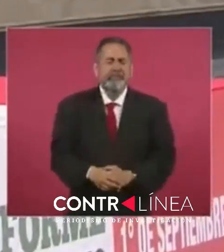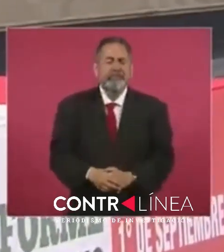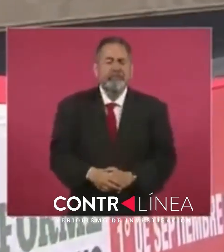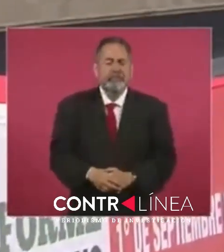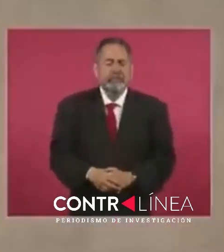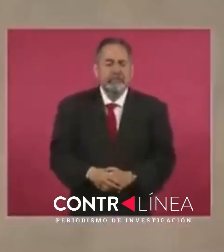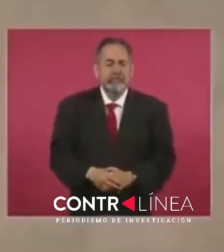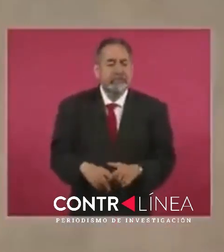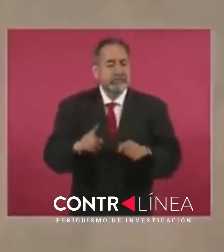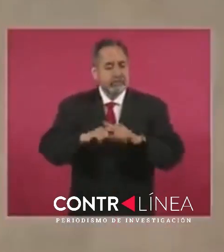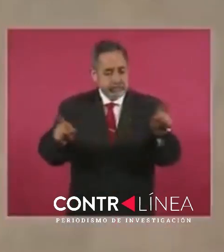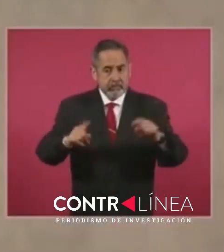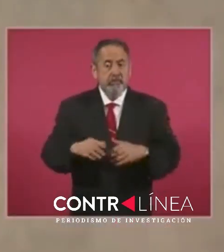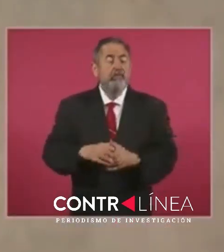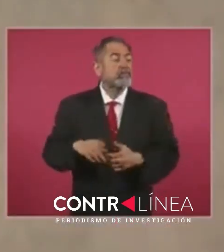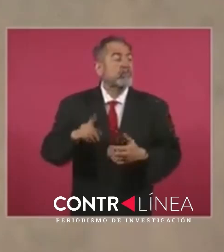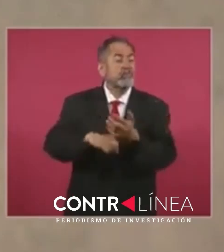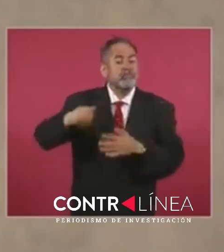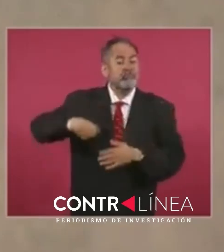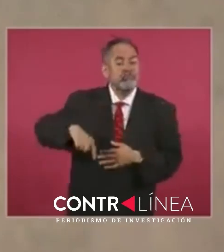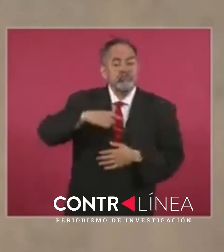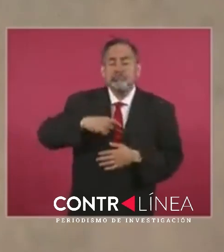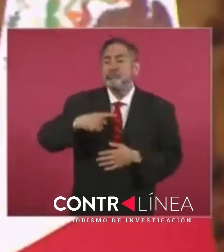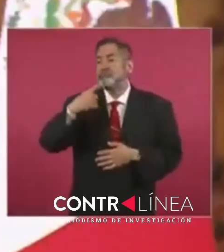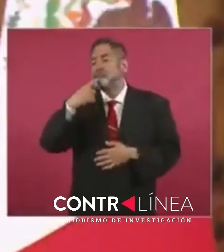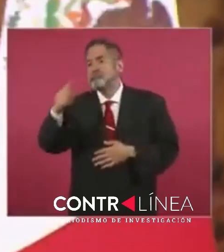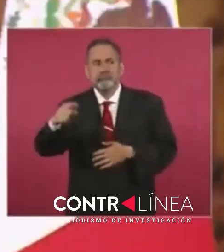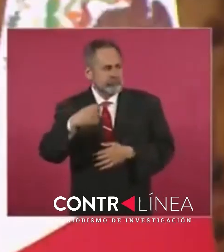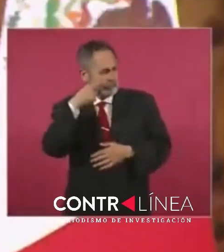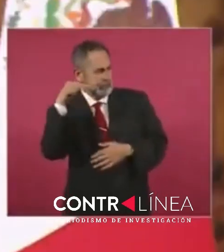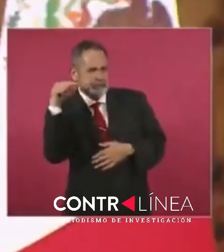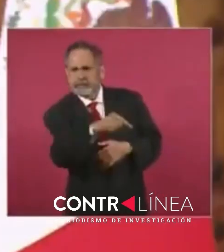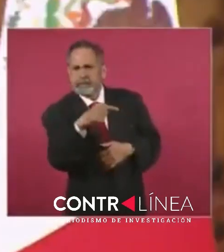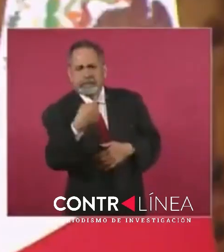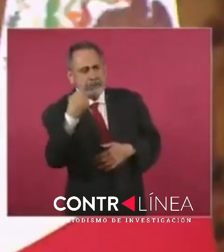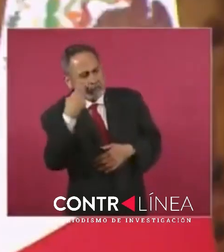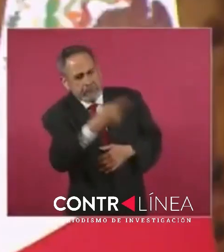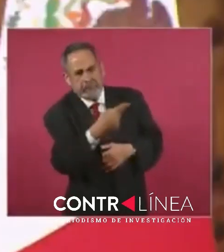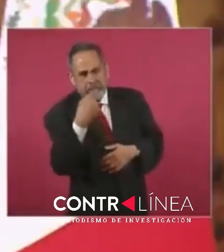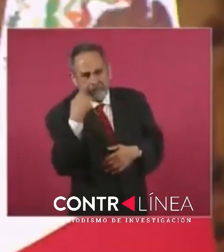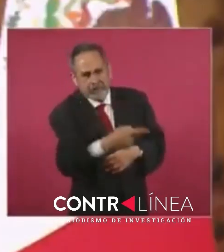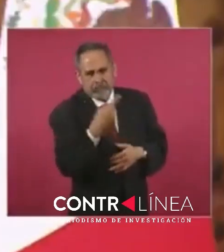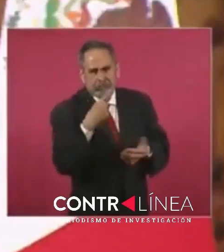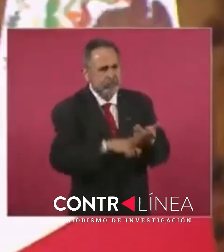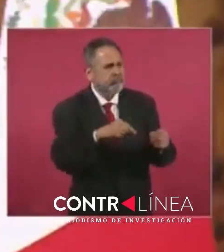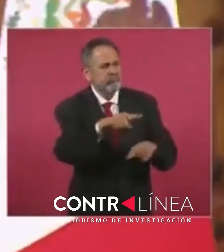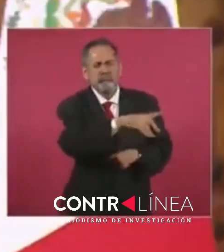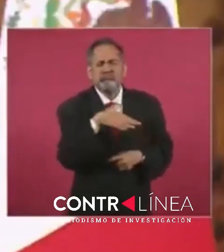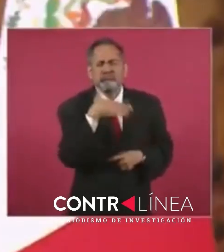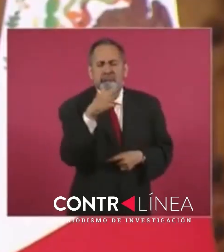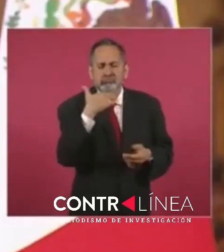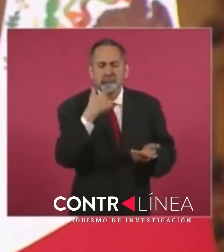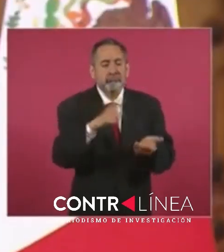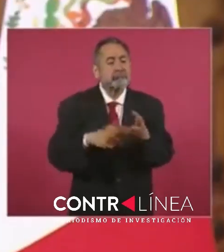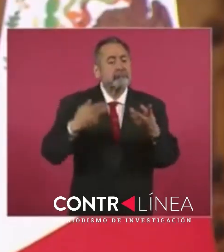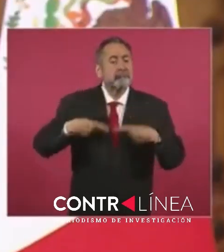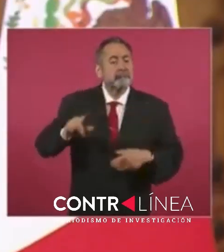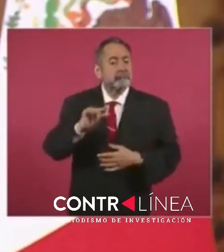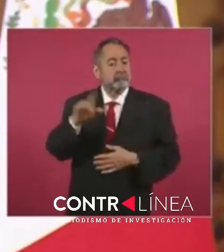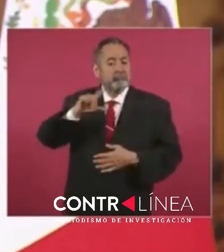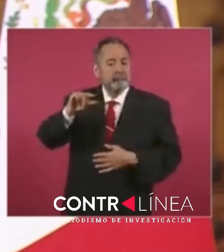Al contrario, hemos denunciado con hechos los actos de corrupción e